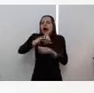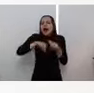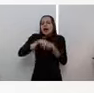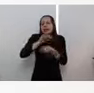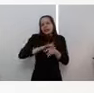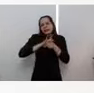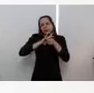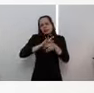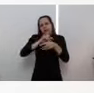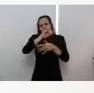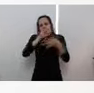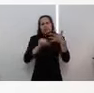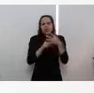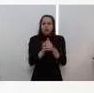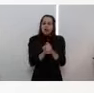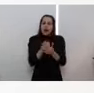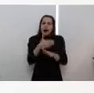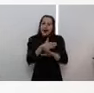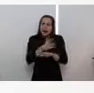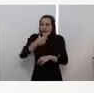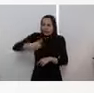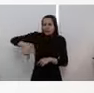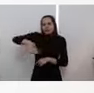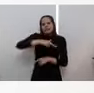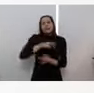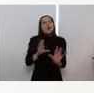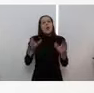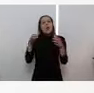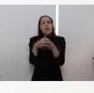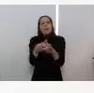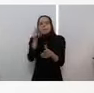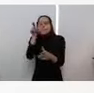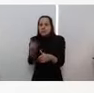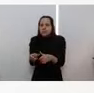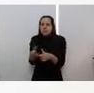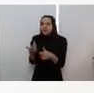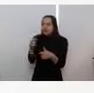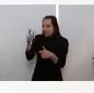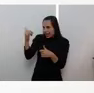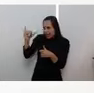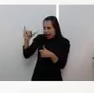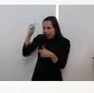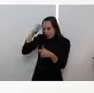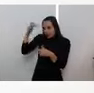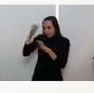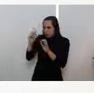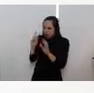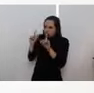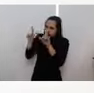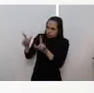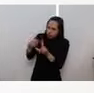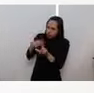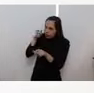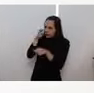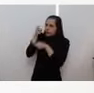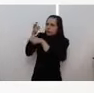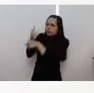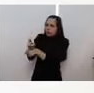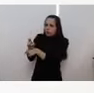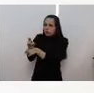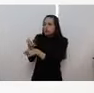nosotros teníamos un programa de 'el observador' graduado lo cual permitía una visualización mayor no solo para